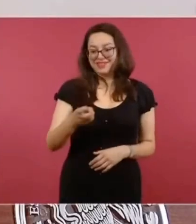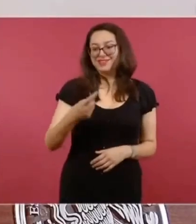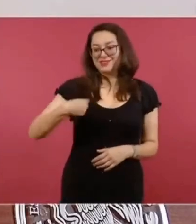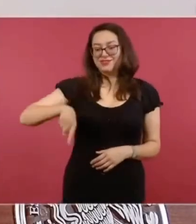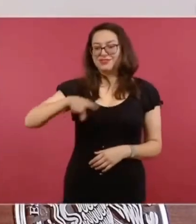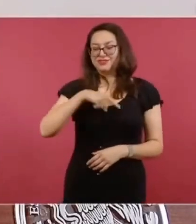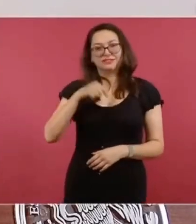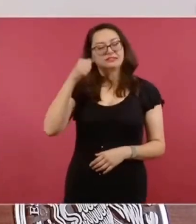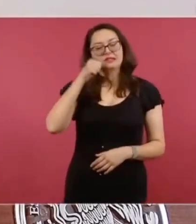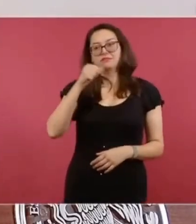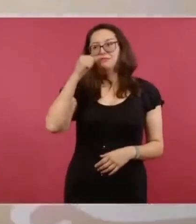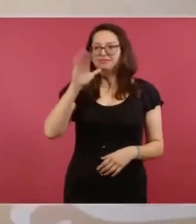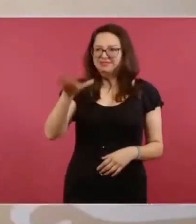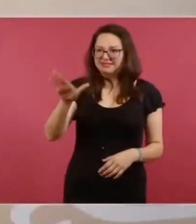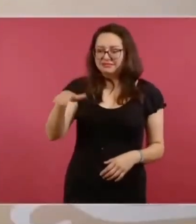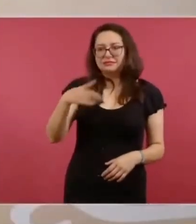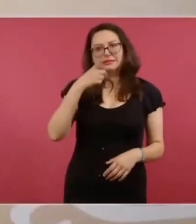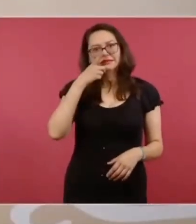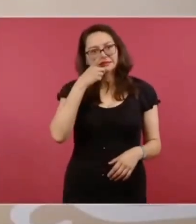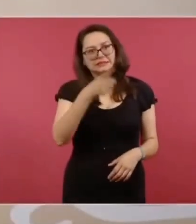discursos.